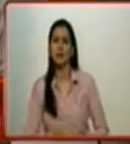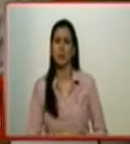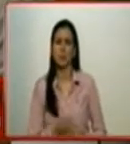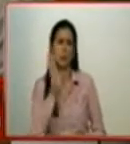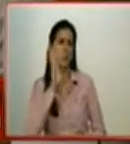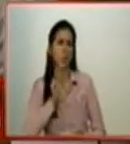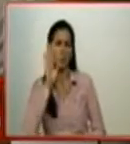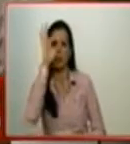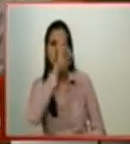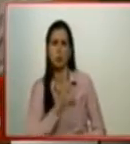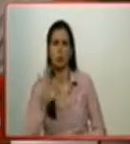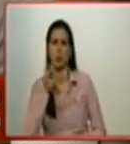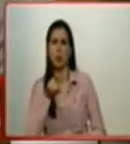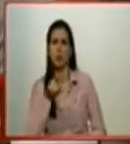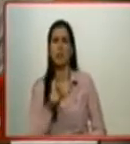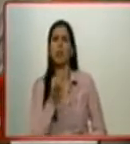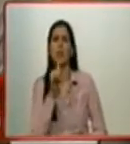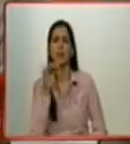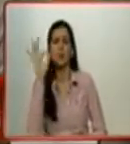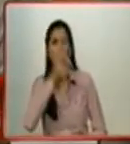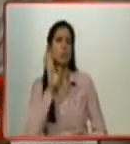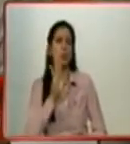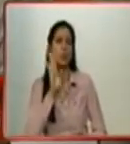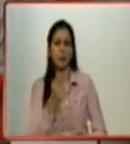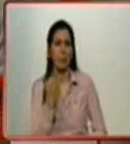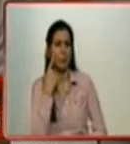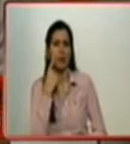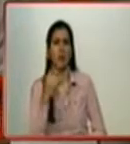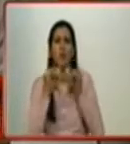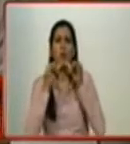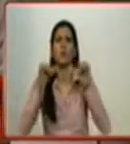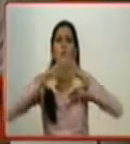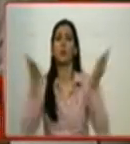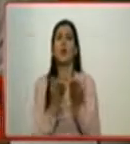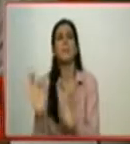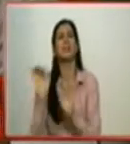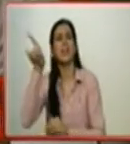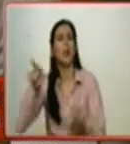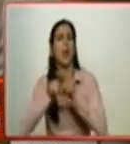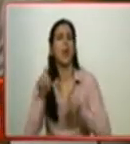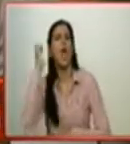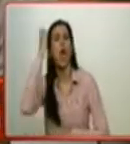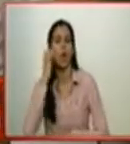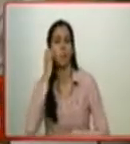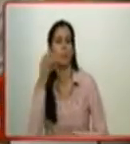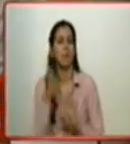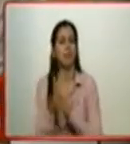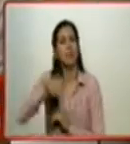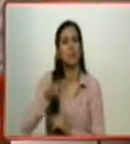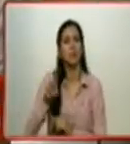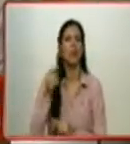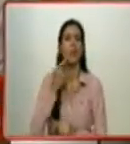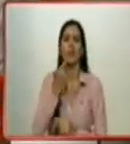suciedad mediática que se transmite en el conjunto del mundo, especialmente en mi país, en Europa, sobre lo que aquí acontece,